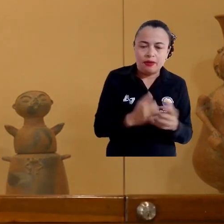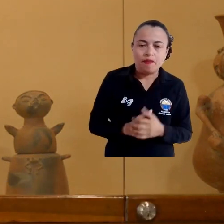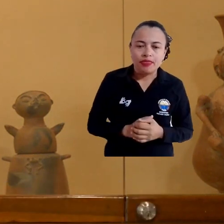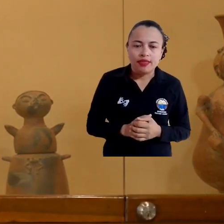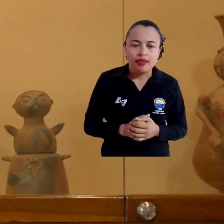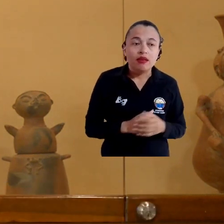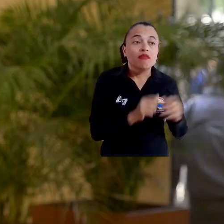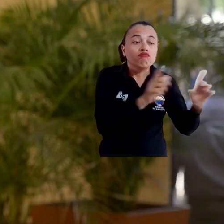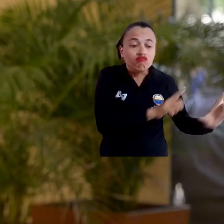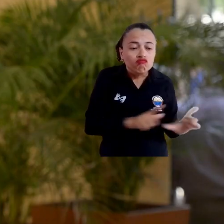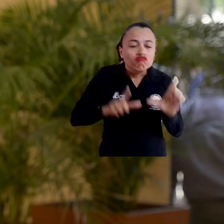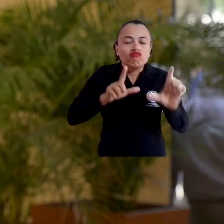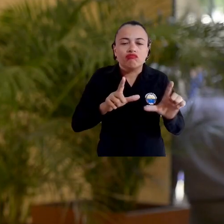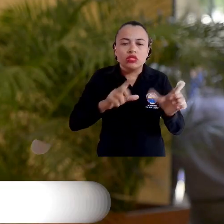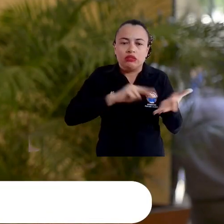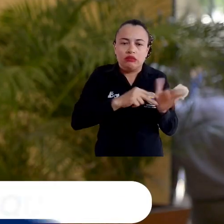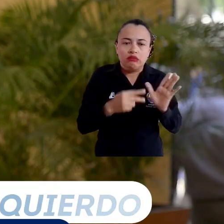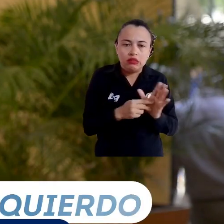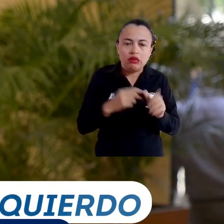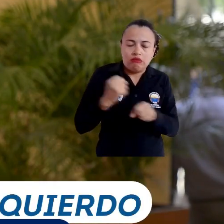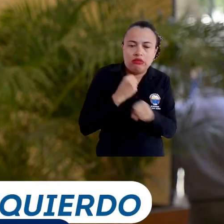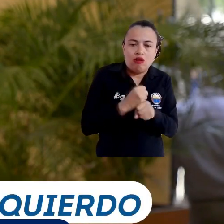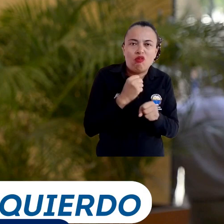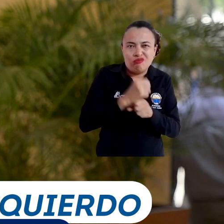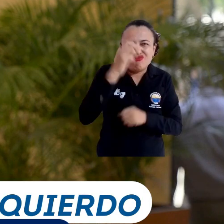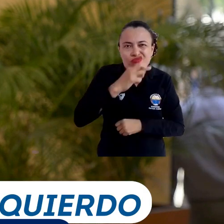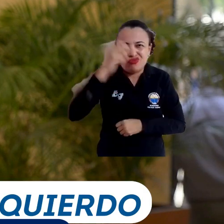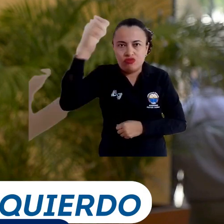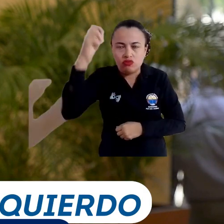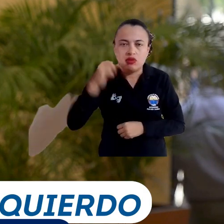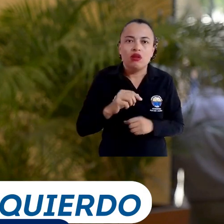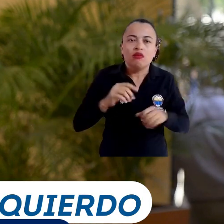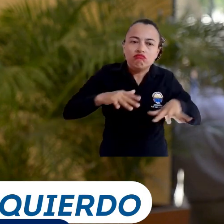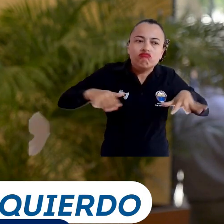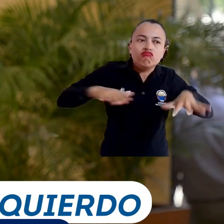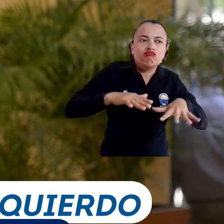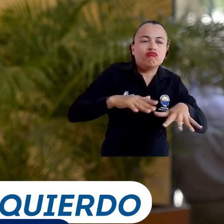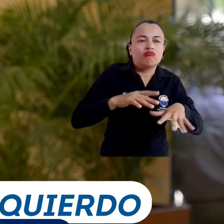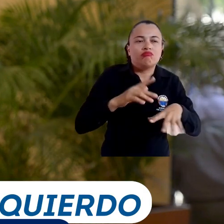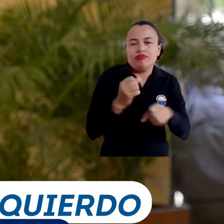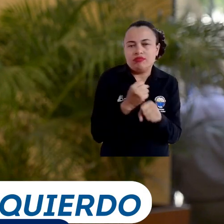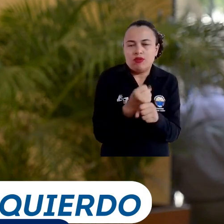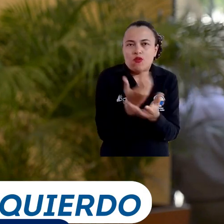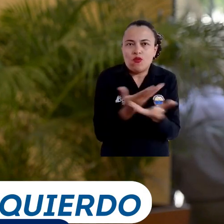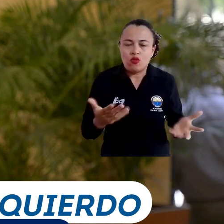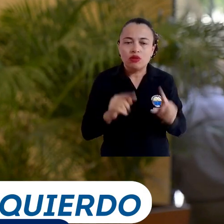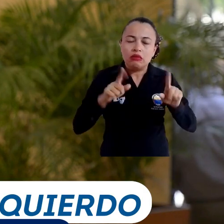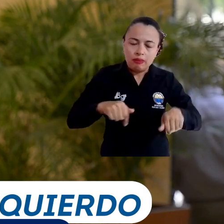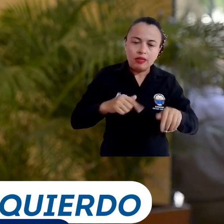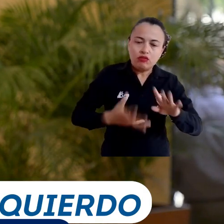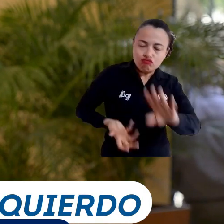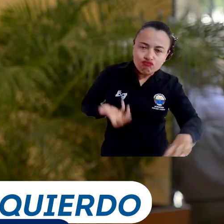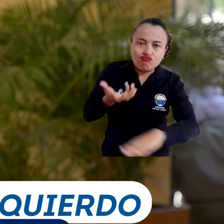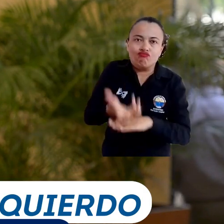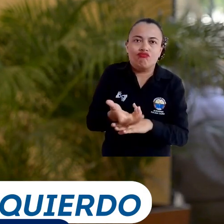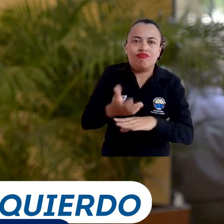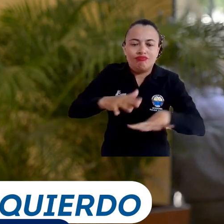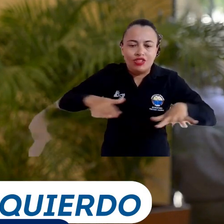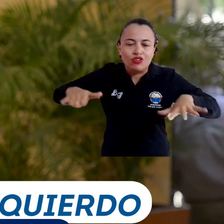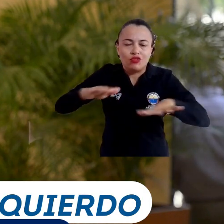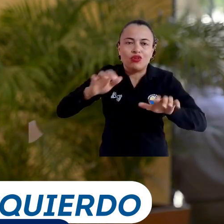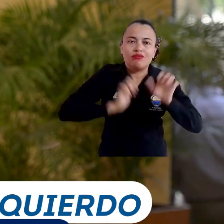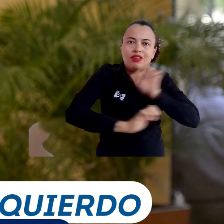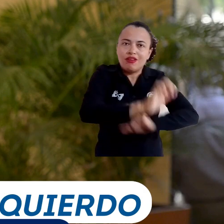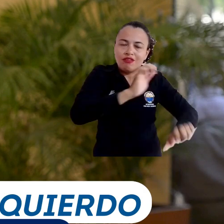tengo ganas de volver. Recibir este título no solamente implica, digamos, ejercer un trabajo profesional en el área laboral, sino